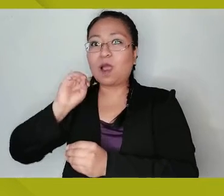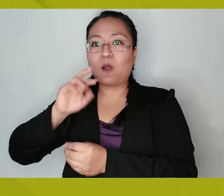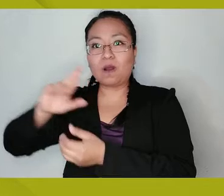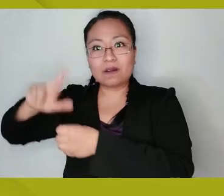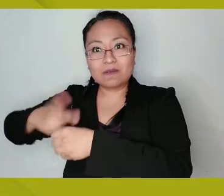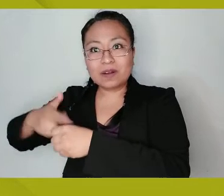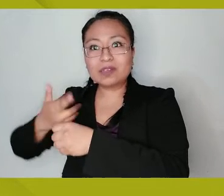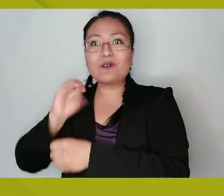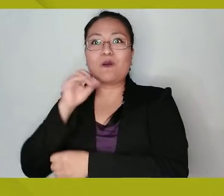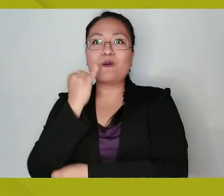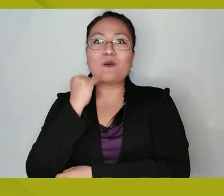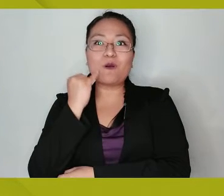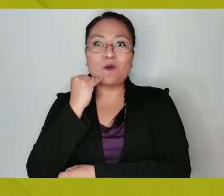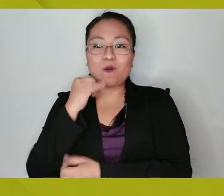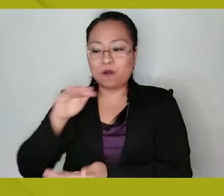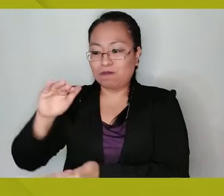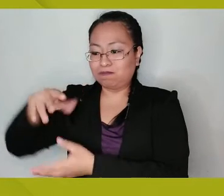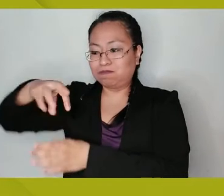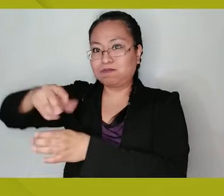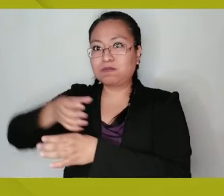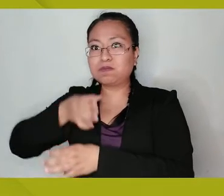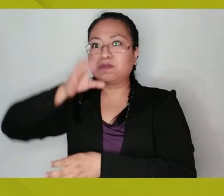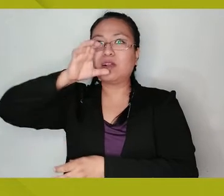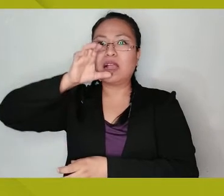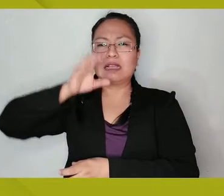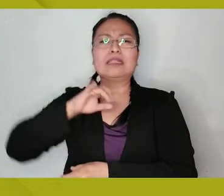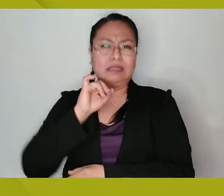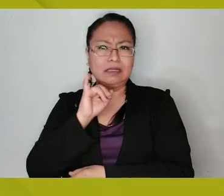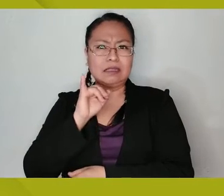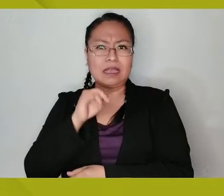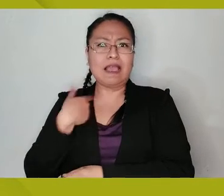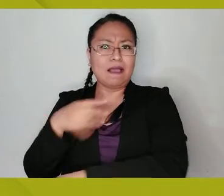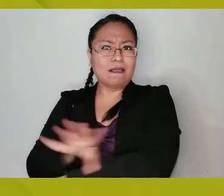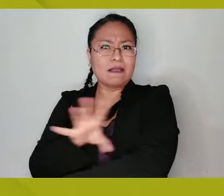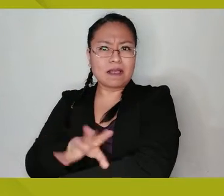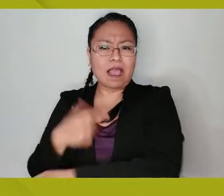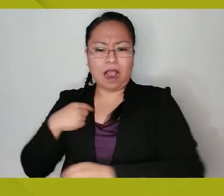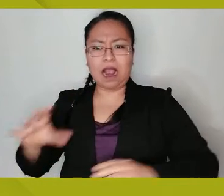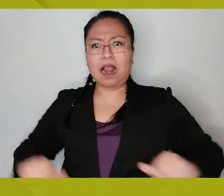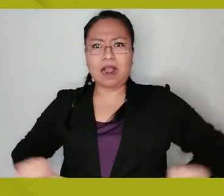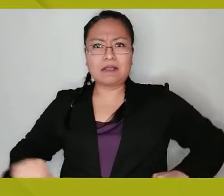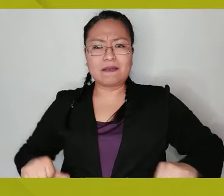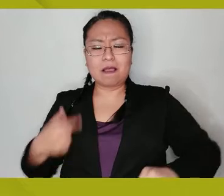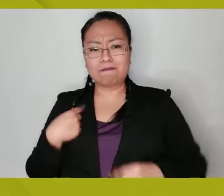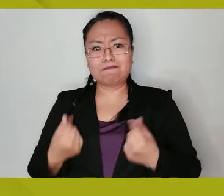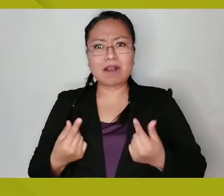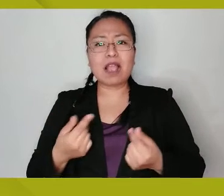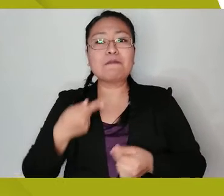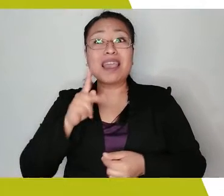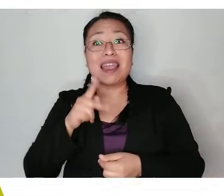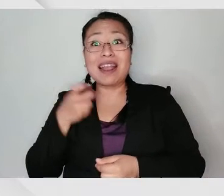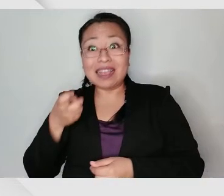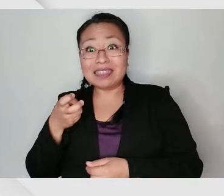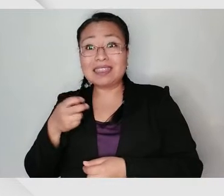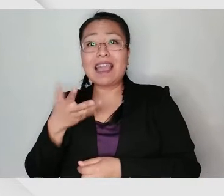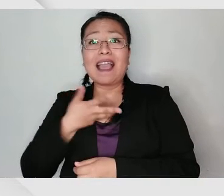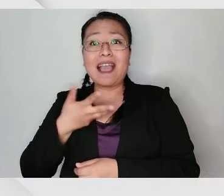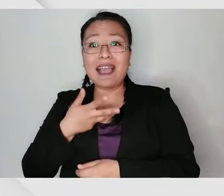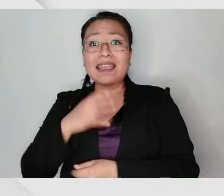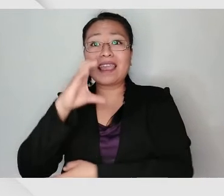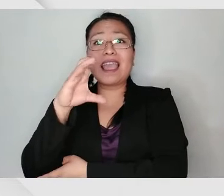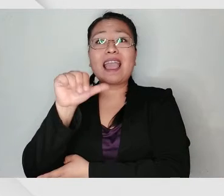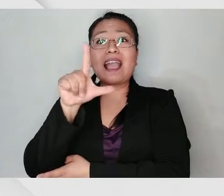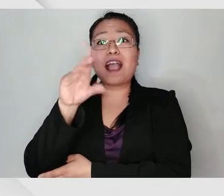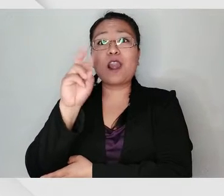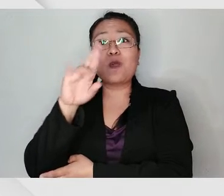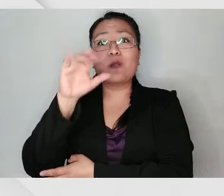refrescos o jugos embotellados, nos aportan una gran carga calórica que se llaman calorías vacías. ¿Esto qué quiere